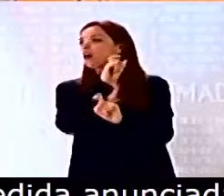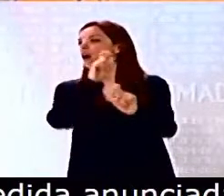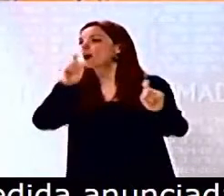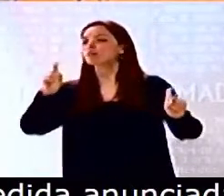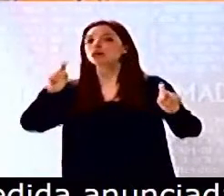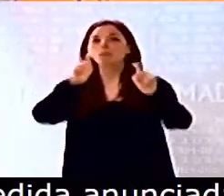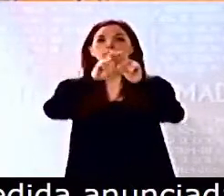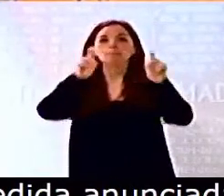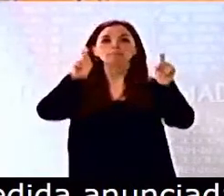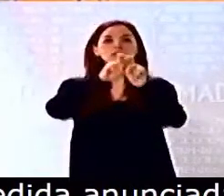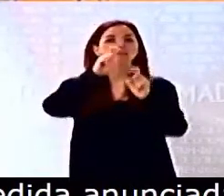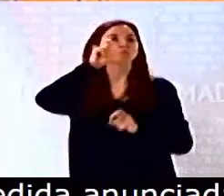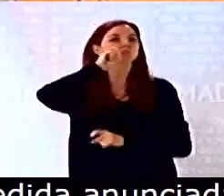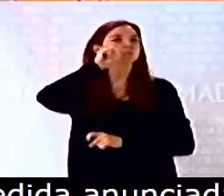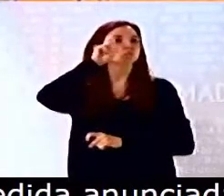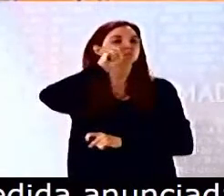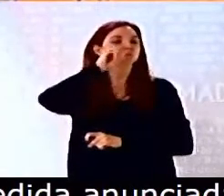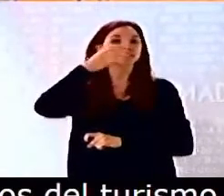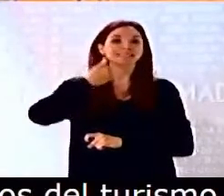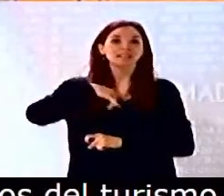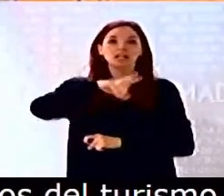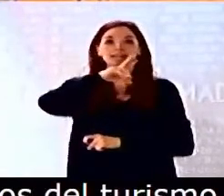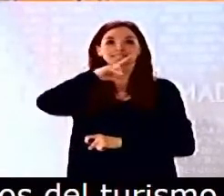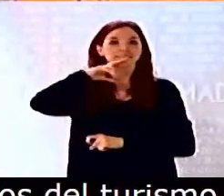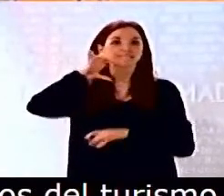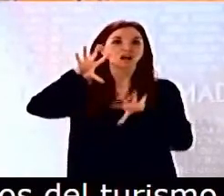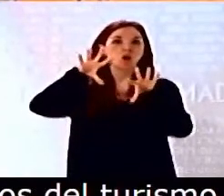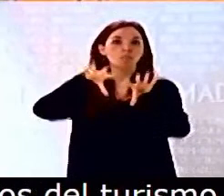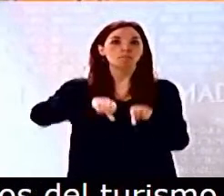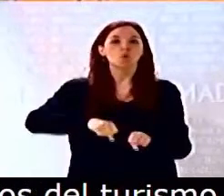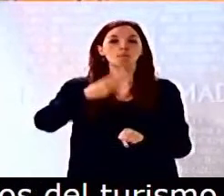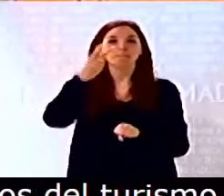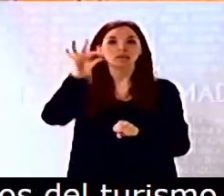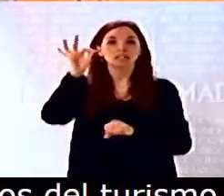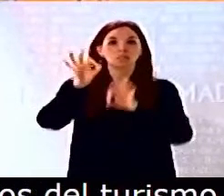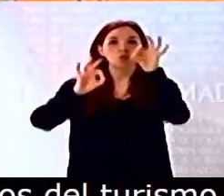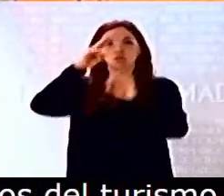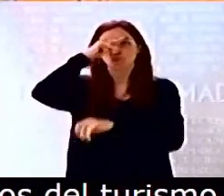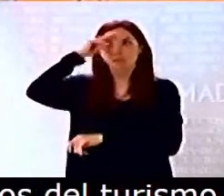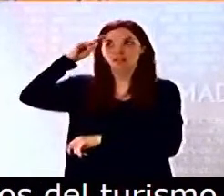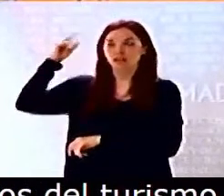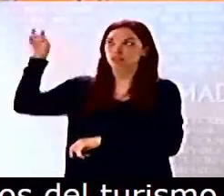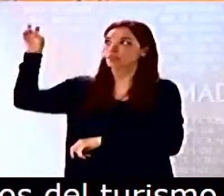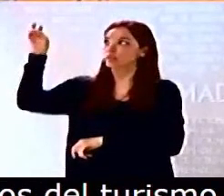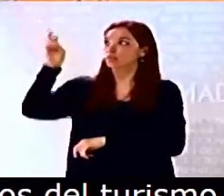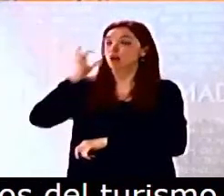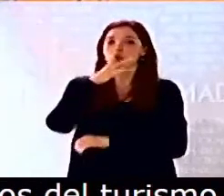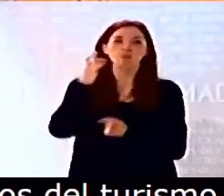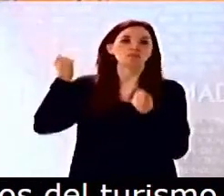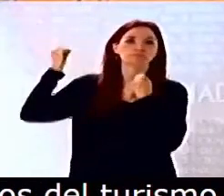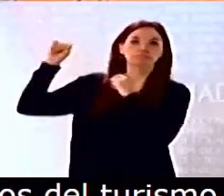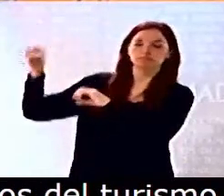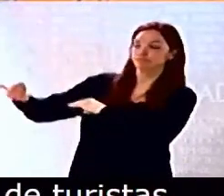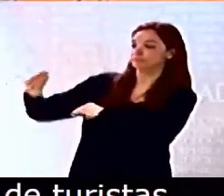están viendo que tienen un 20% de ocupación de turistas madrileños y que, por desgracia, no pueden venir?